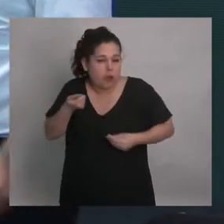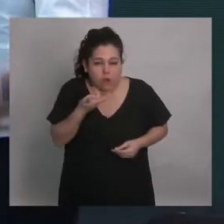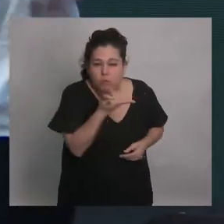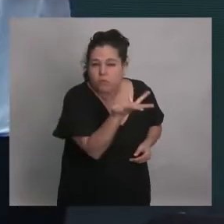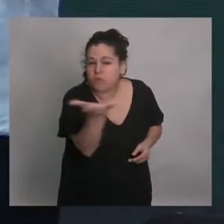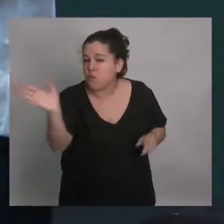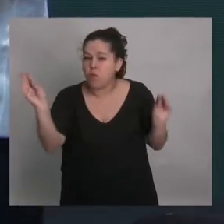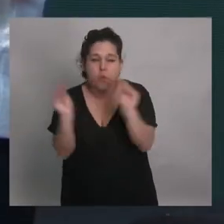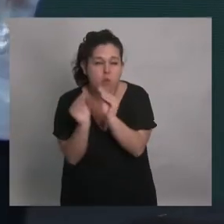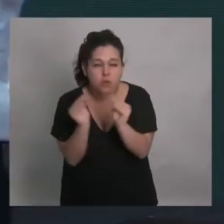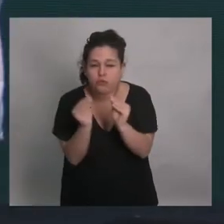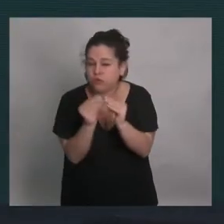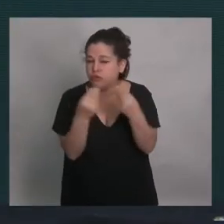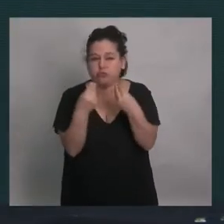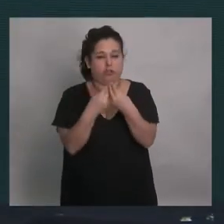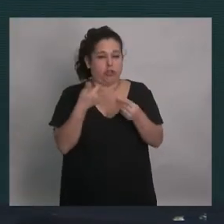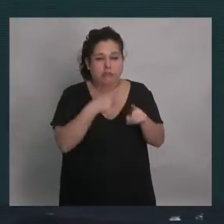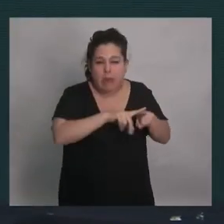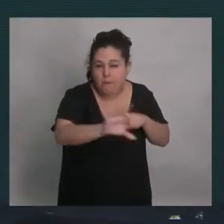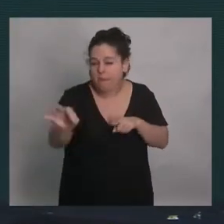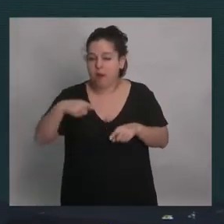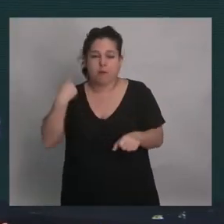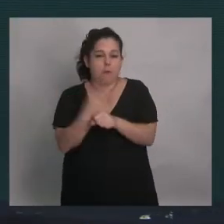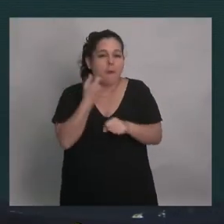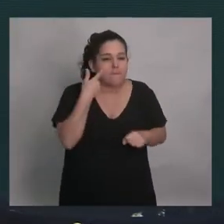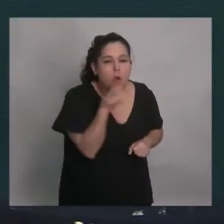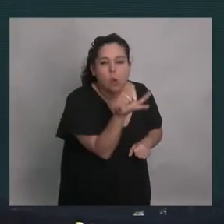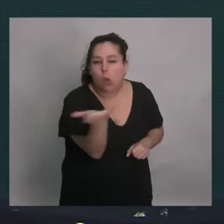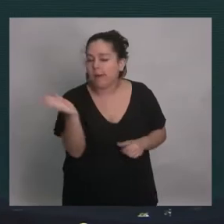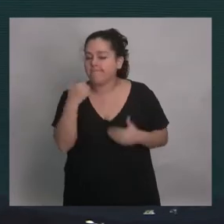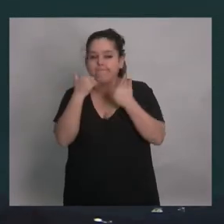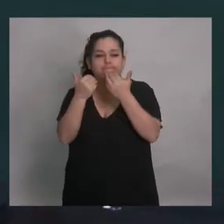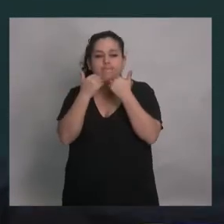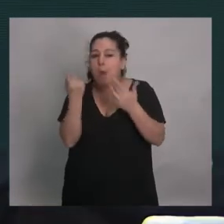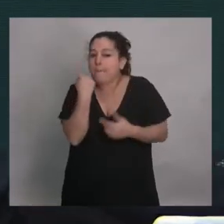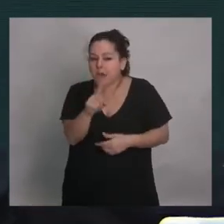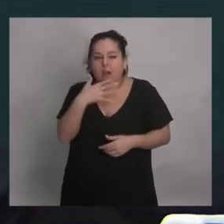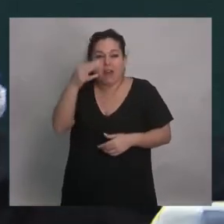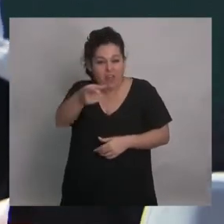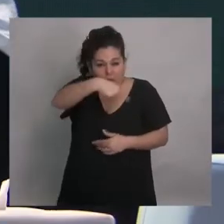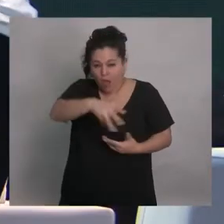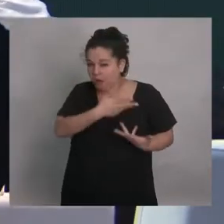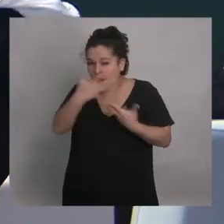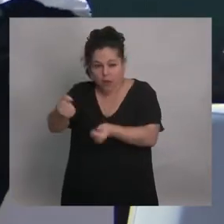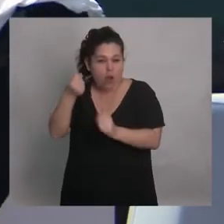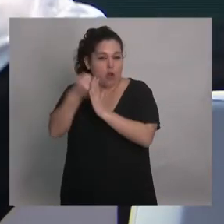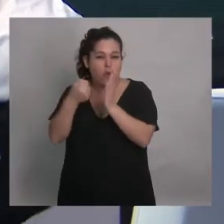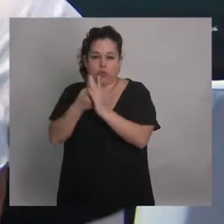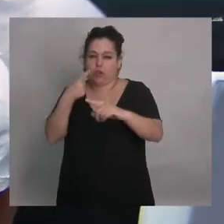vida porque la vida nos ha dado ganas de luchar por ella gracias vamos ahora